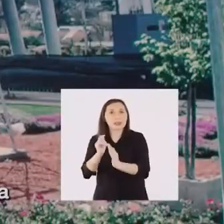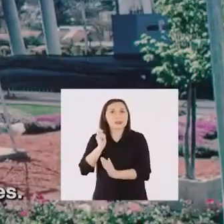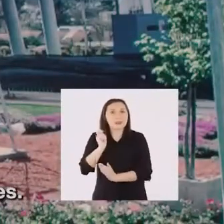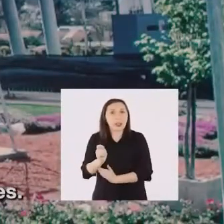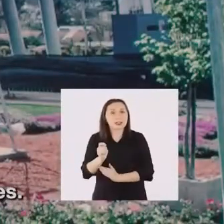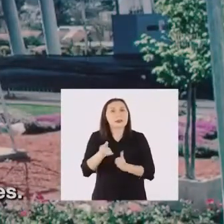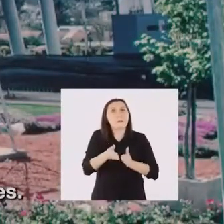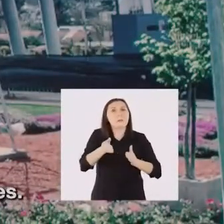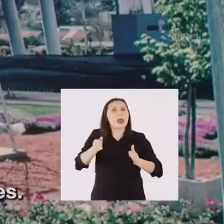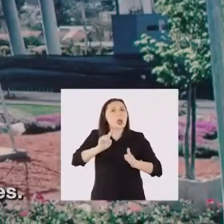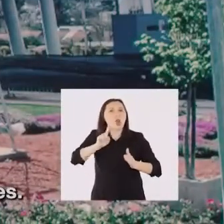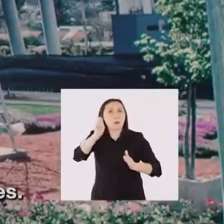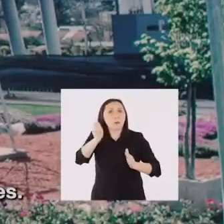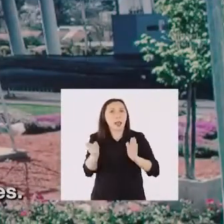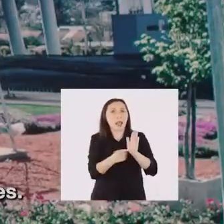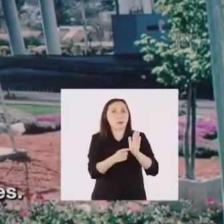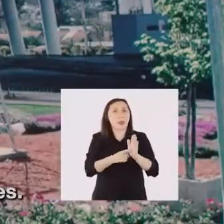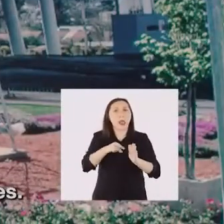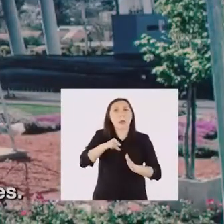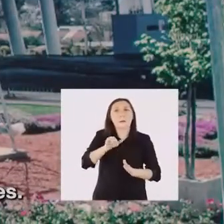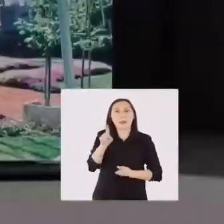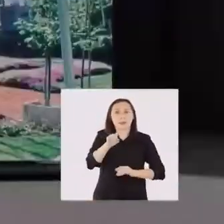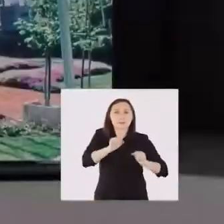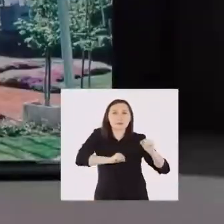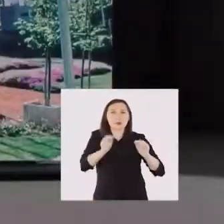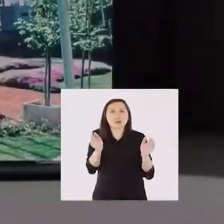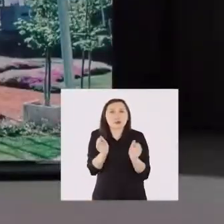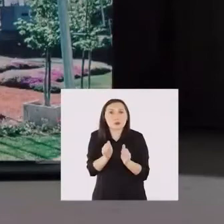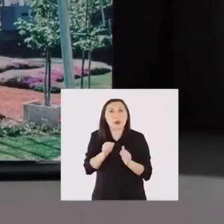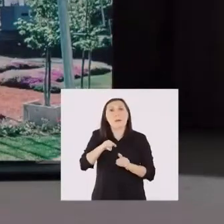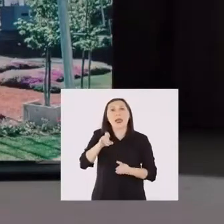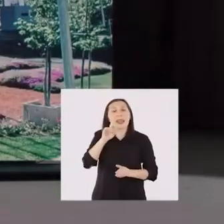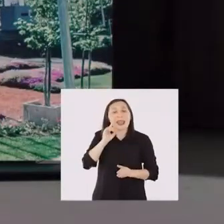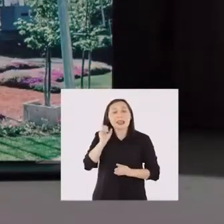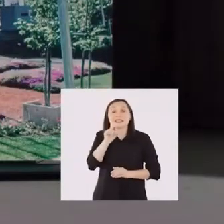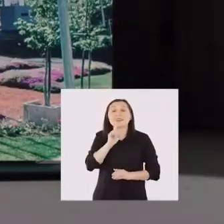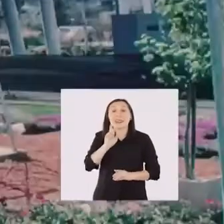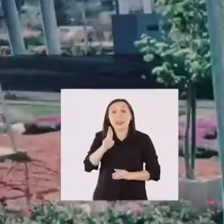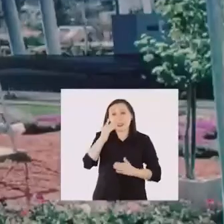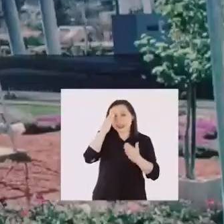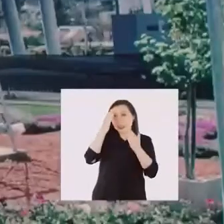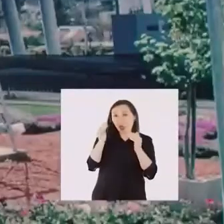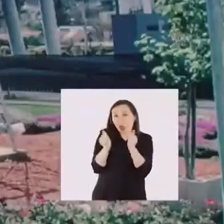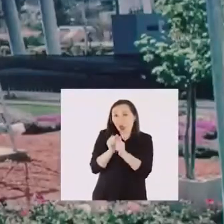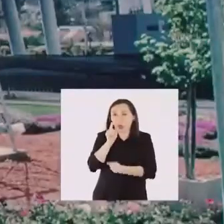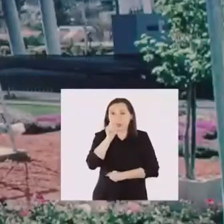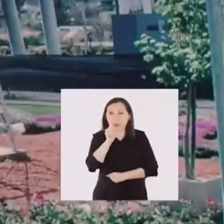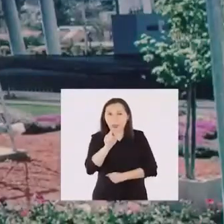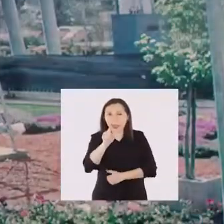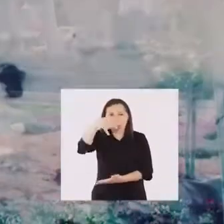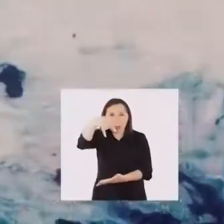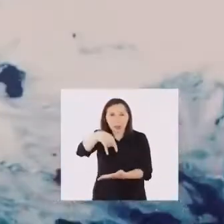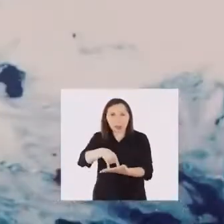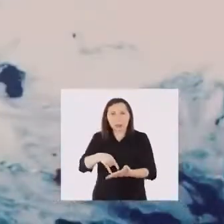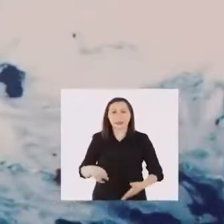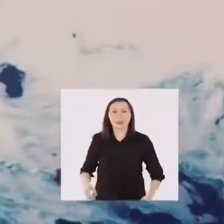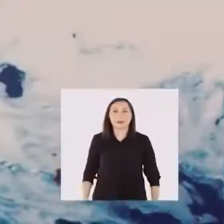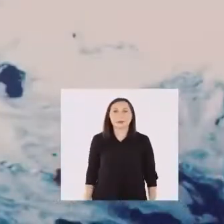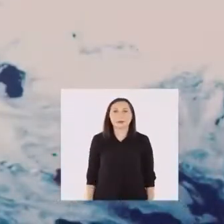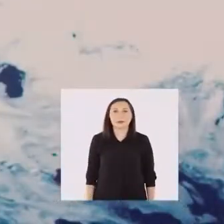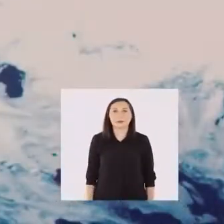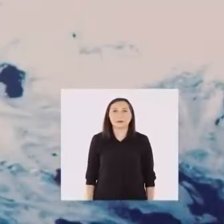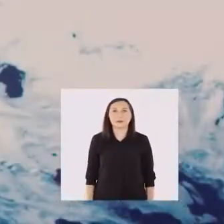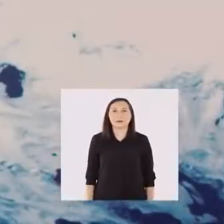de casa y exención de impuestos para las pymes. María Esther Munier, psicóloga, irá contigo al